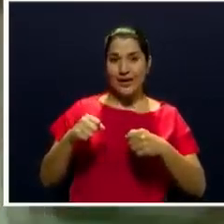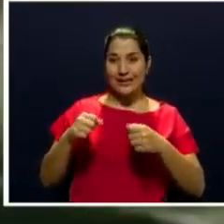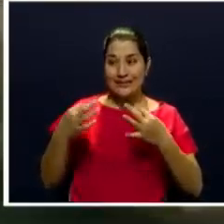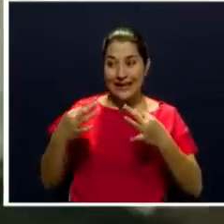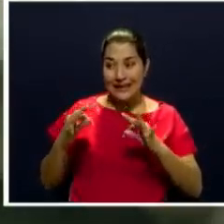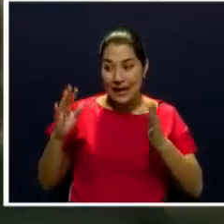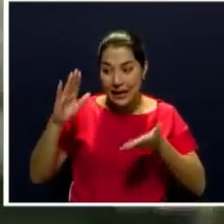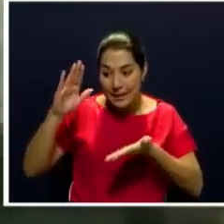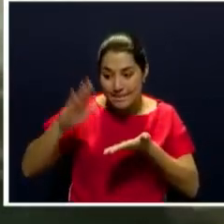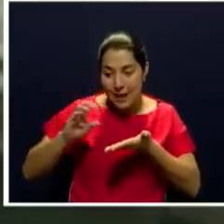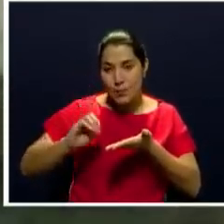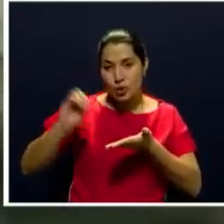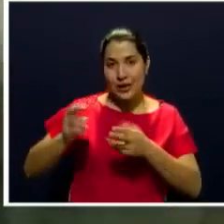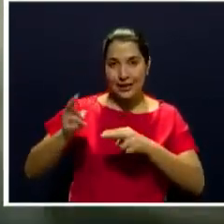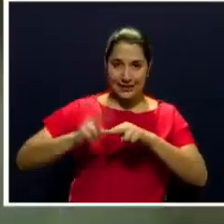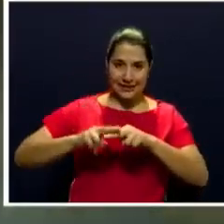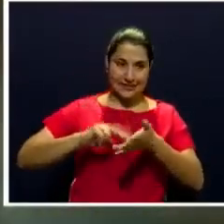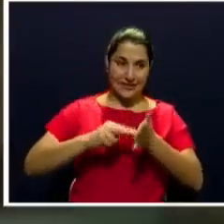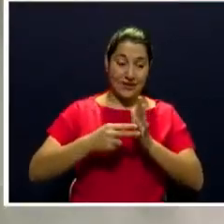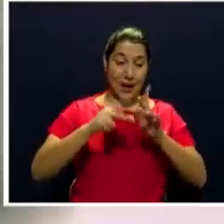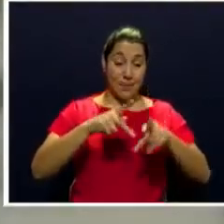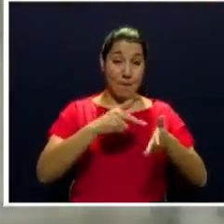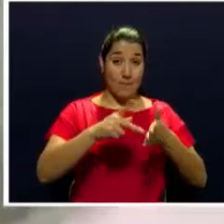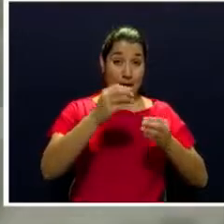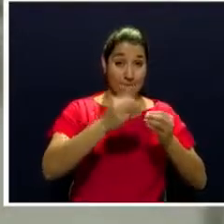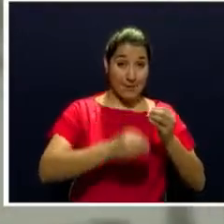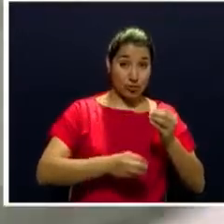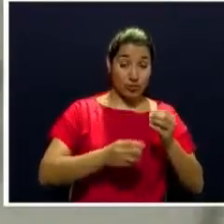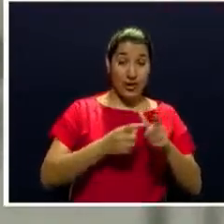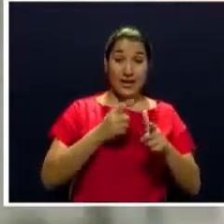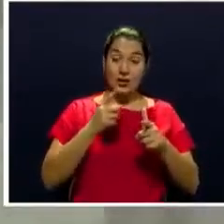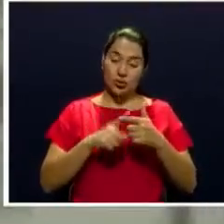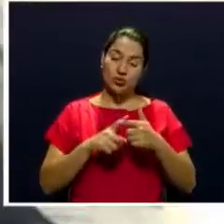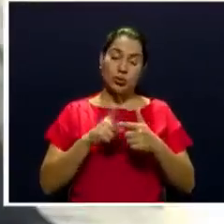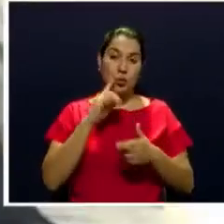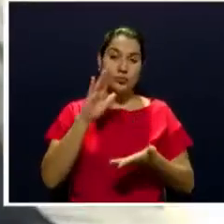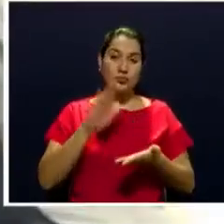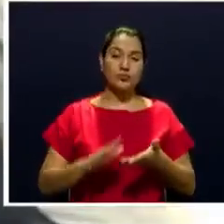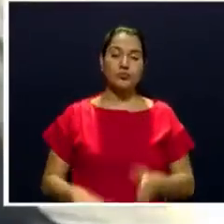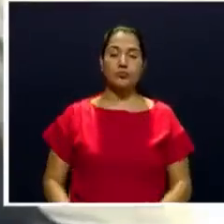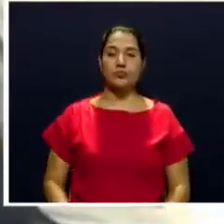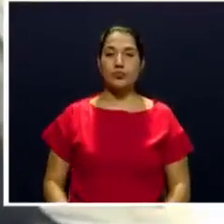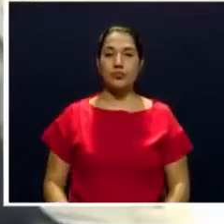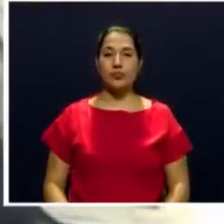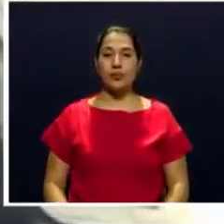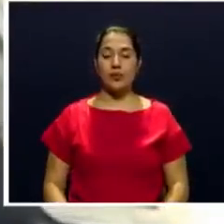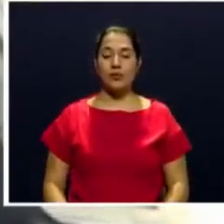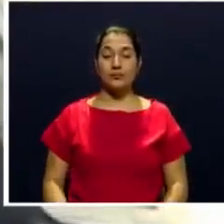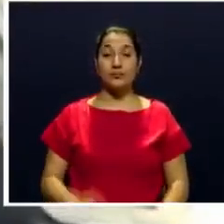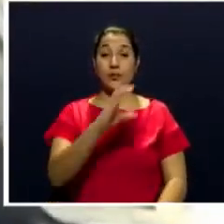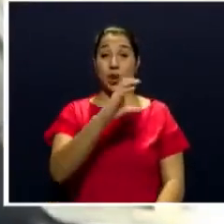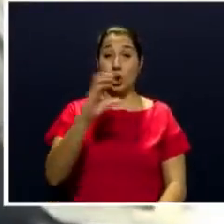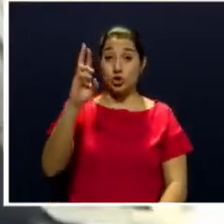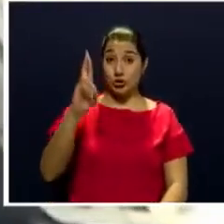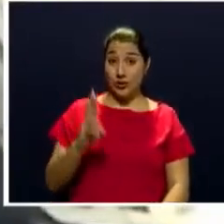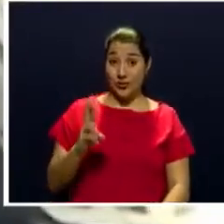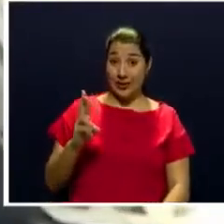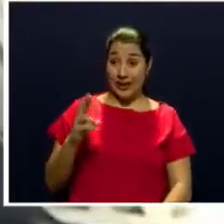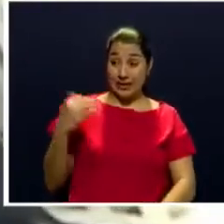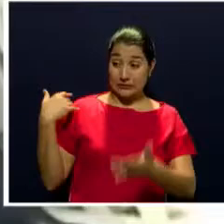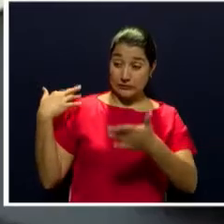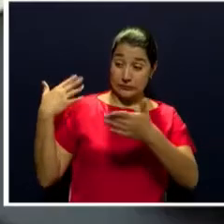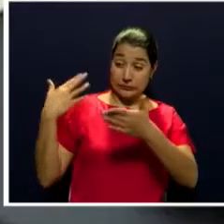interés, y las circunstancias por el COVID-19 han ocasionado dicho efecto. En el caso de Costa Rica, en el último año,